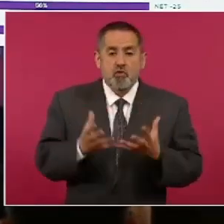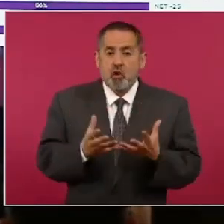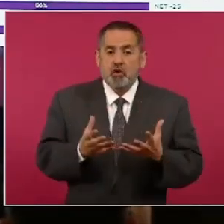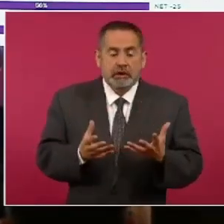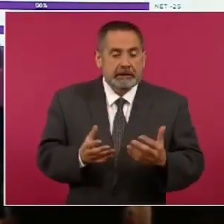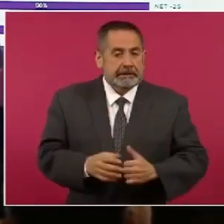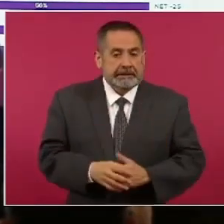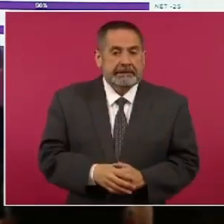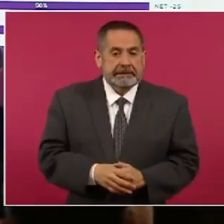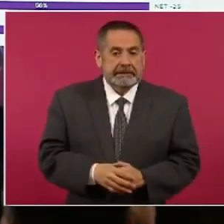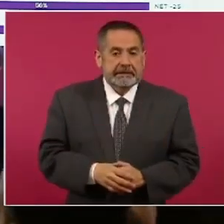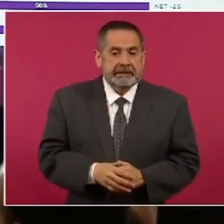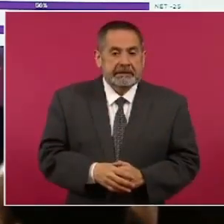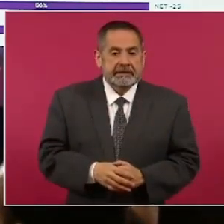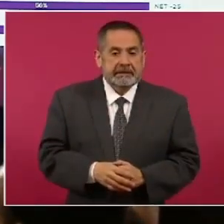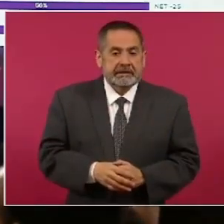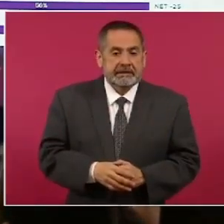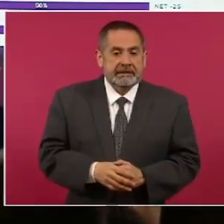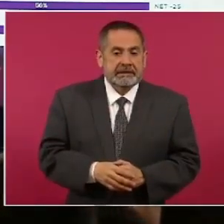está